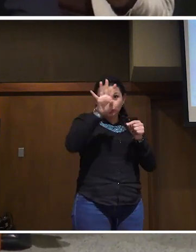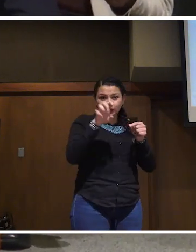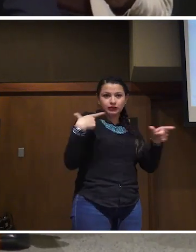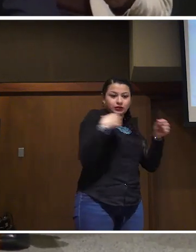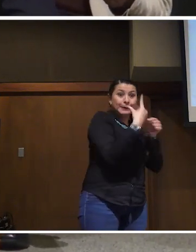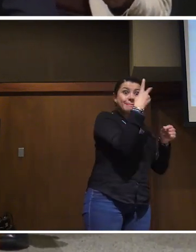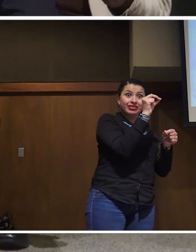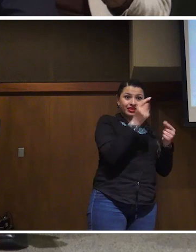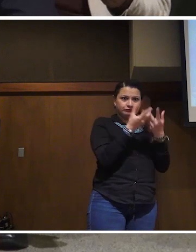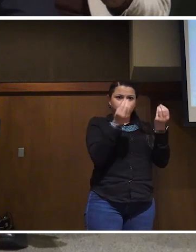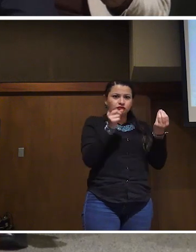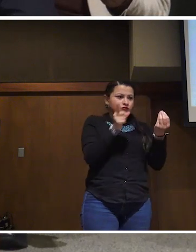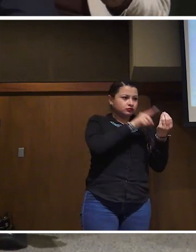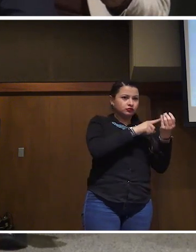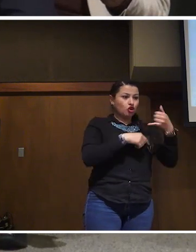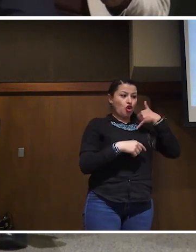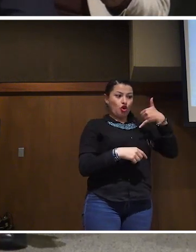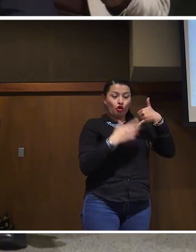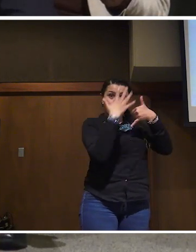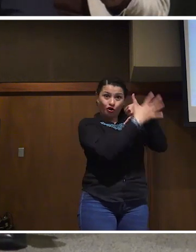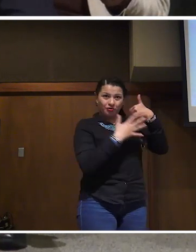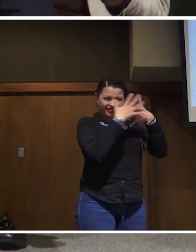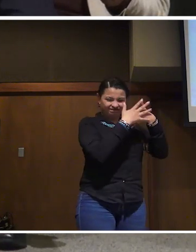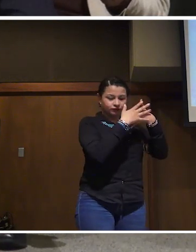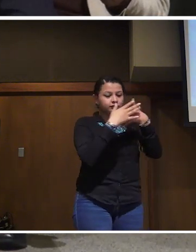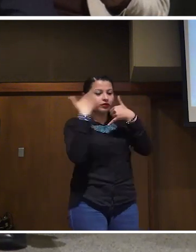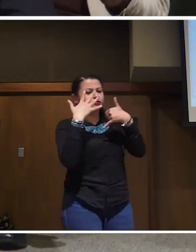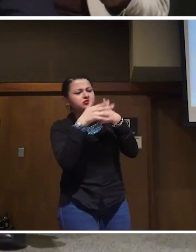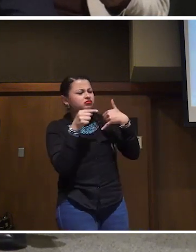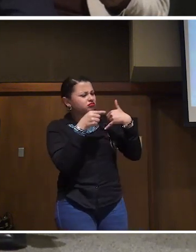lo que nos cuenta un poco acerca de entre el siglo XIX y siglo XX